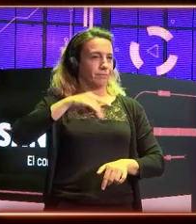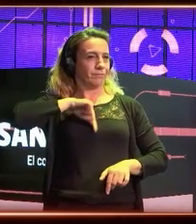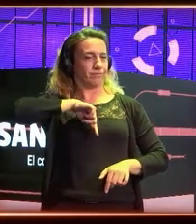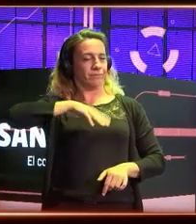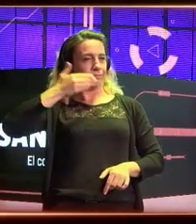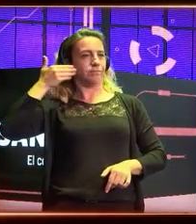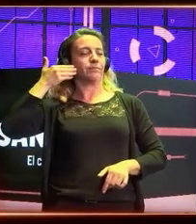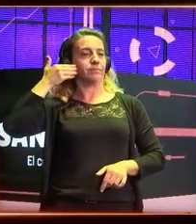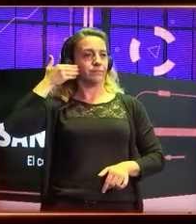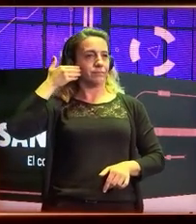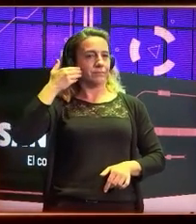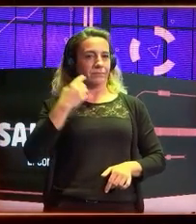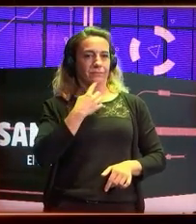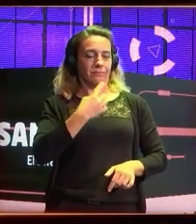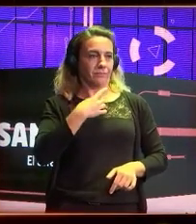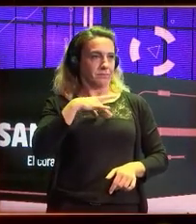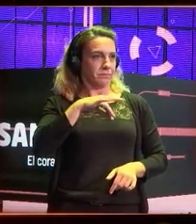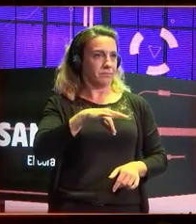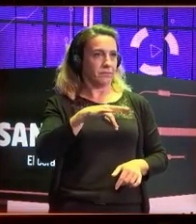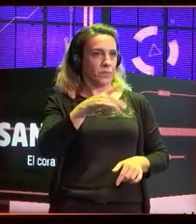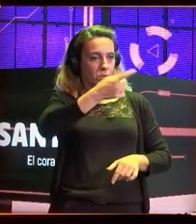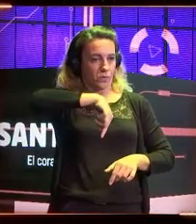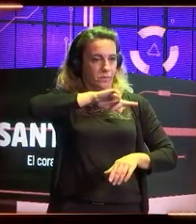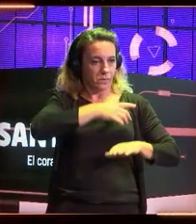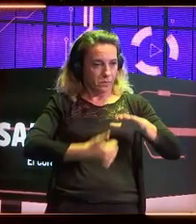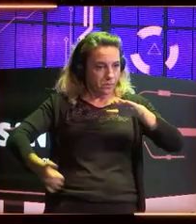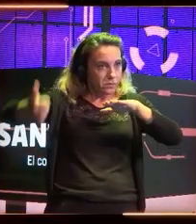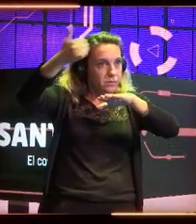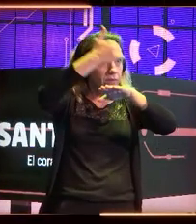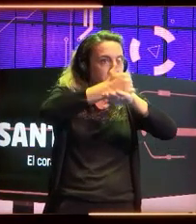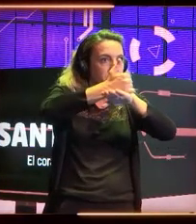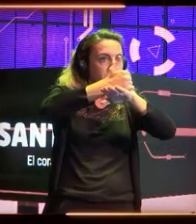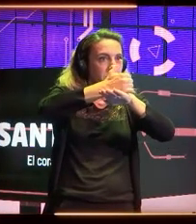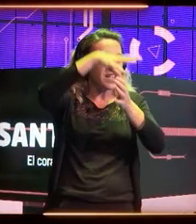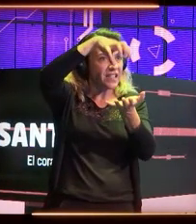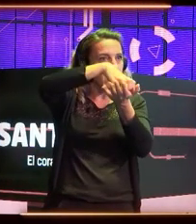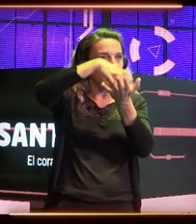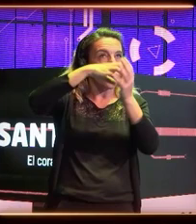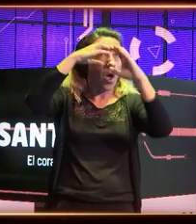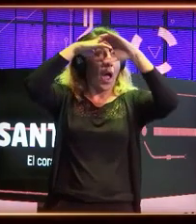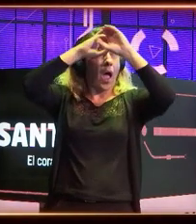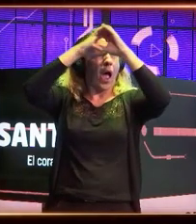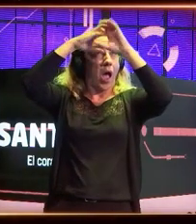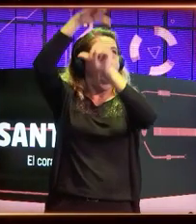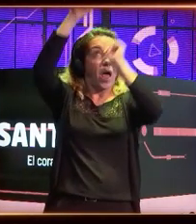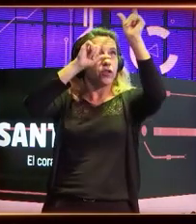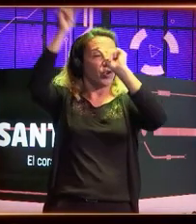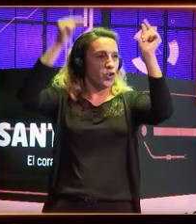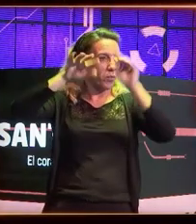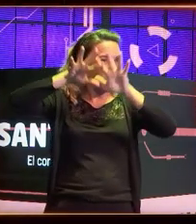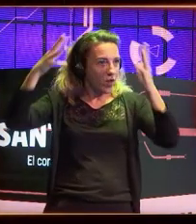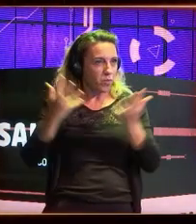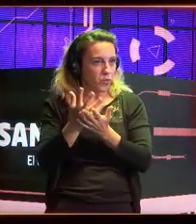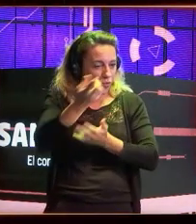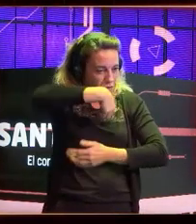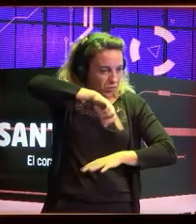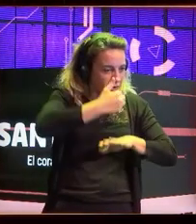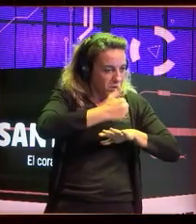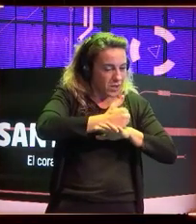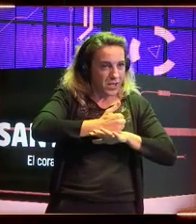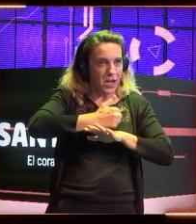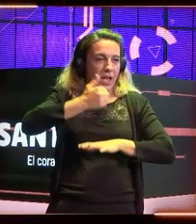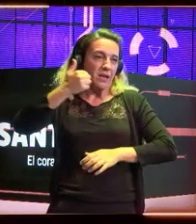podemos decir que estamos en el top de los centros eh astronómicos del mundo compitiendo al nivel de chile o